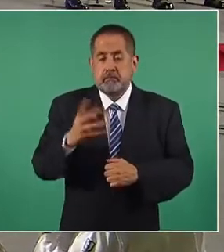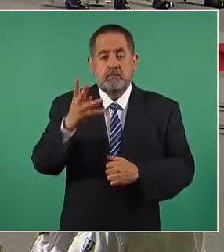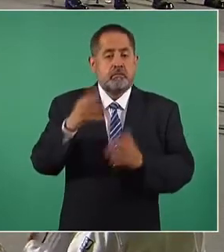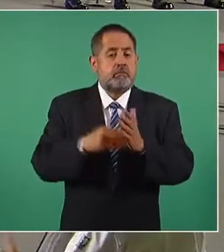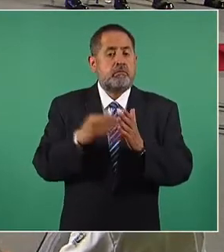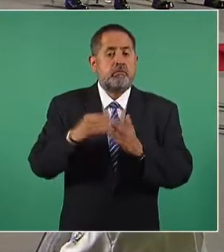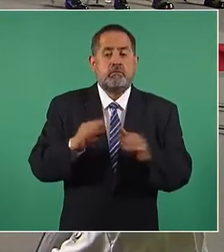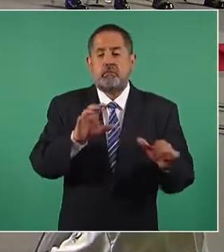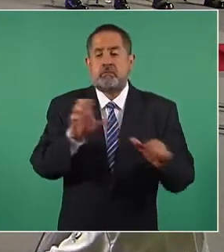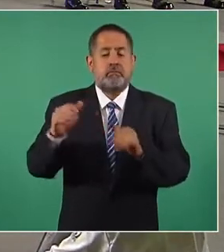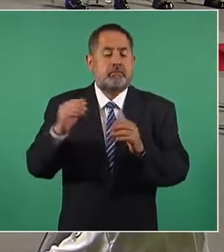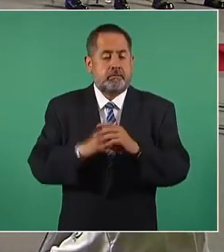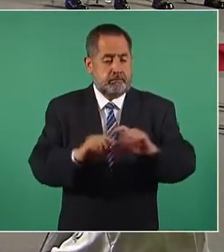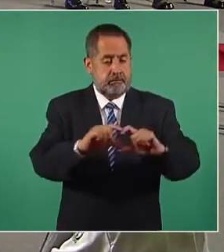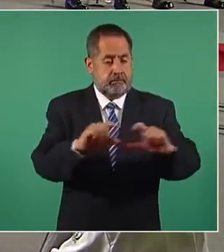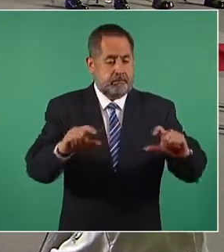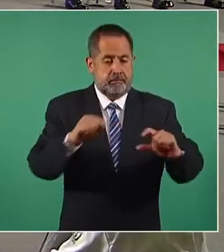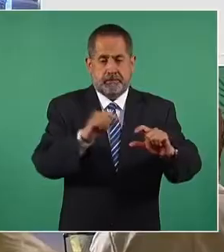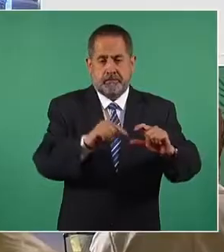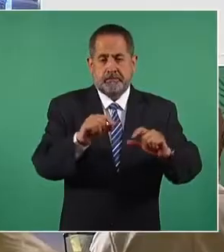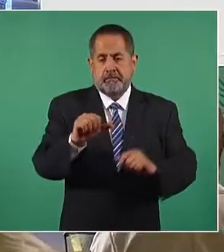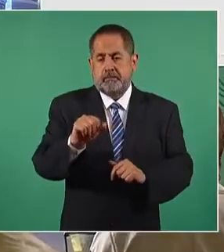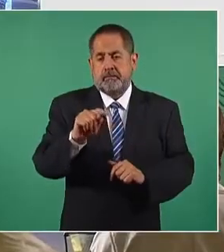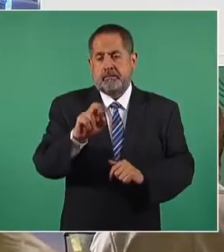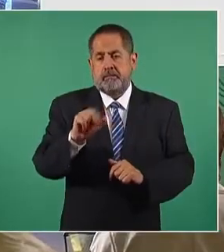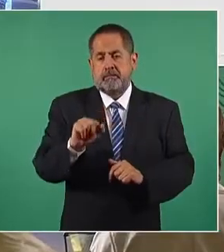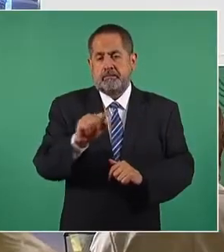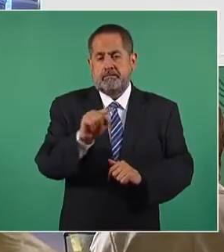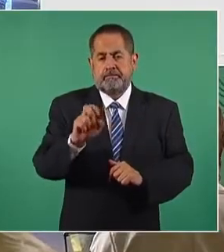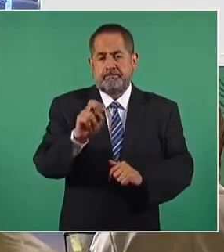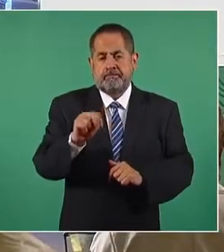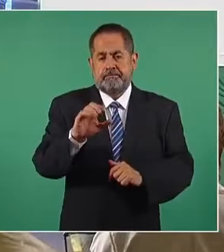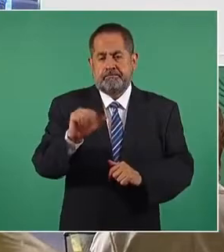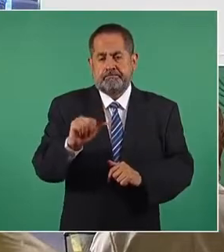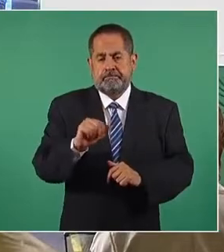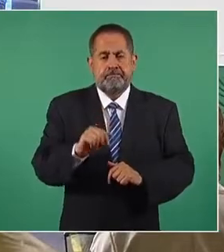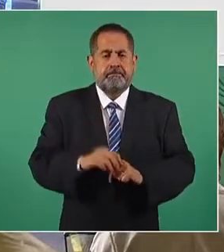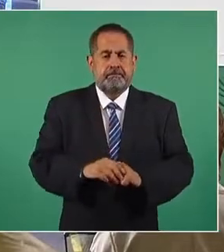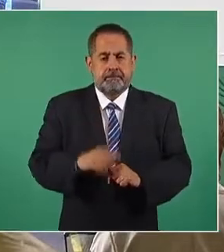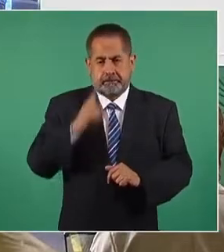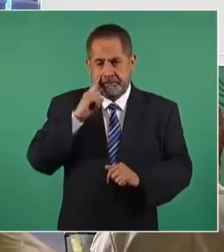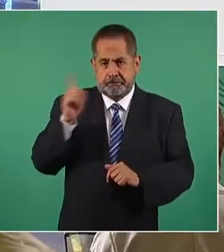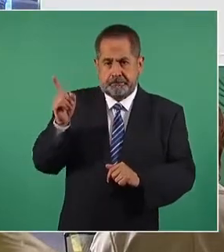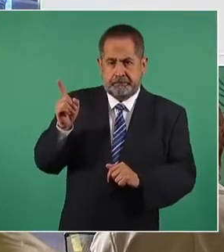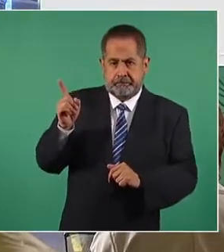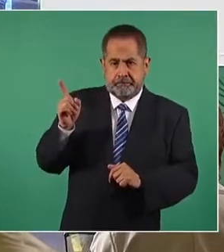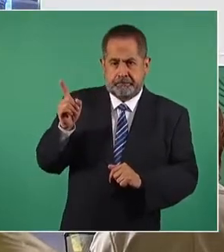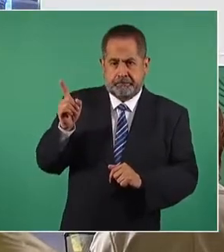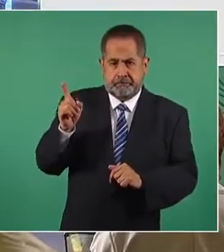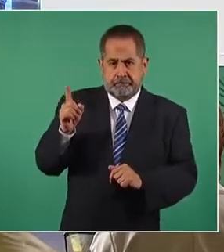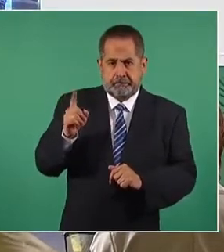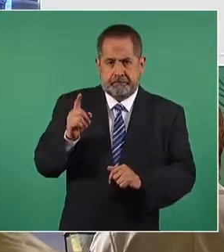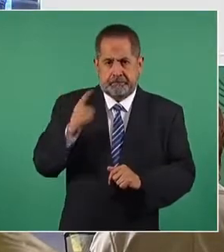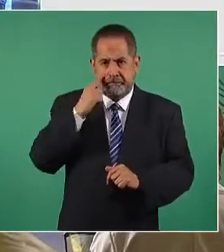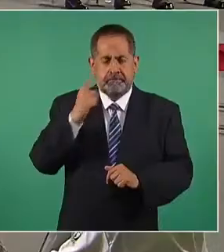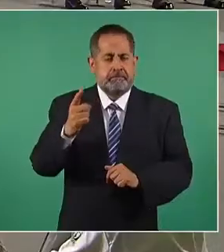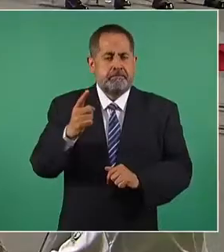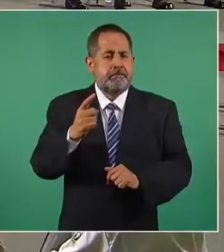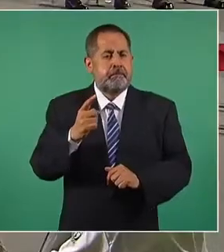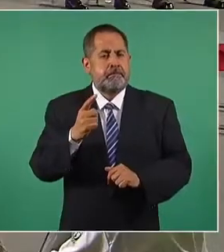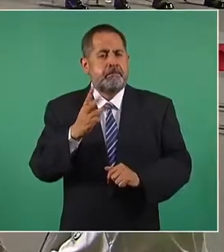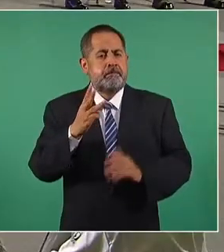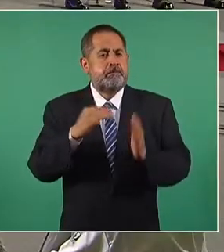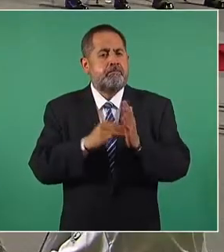4.600.000 dosis de la vacuna AstraZeneca. Aquí están los números, 3,5 millones será